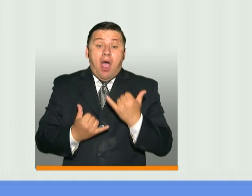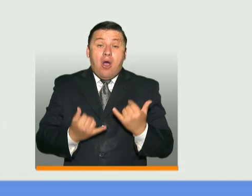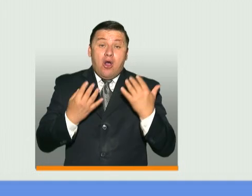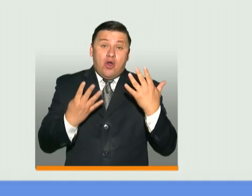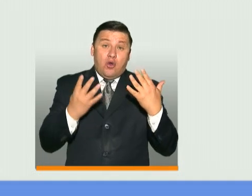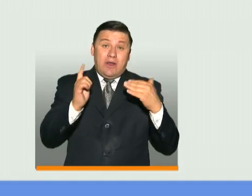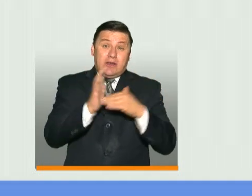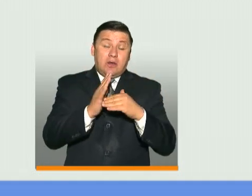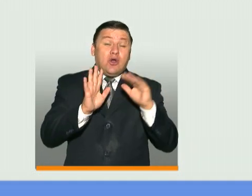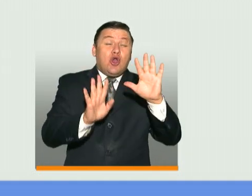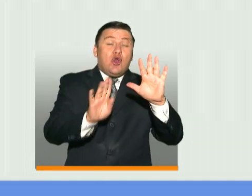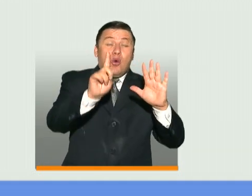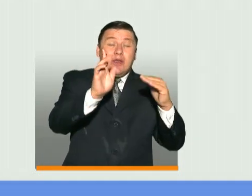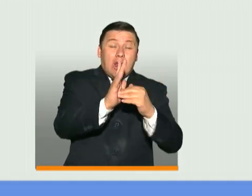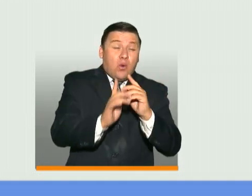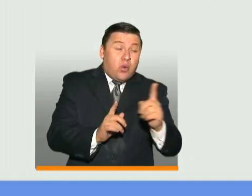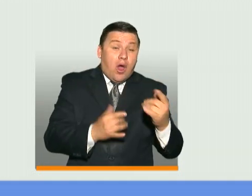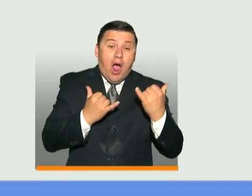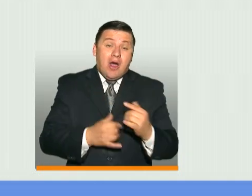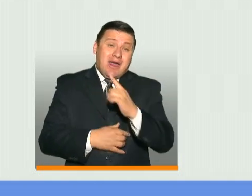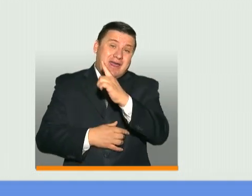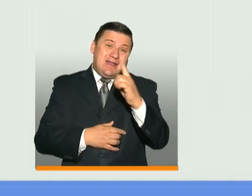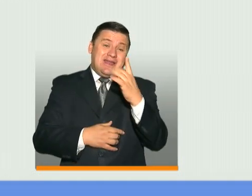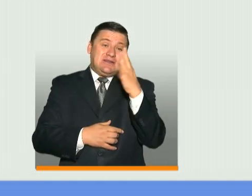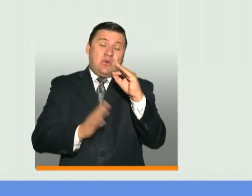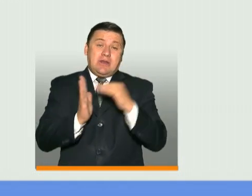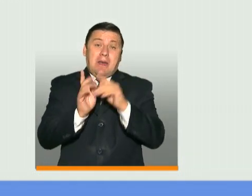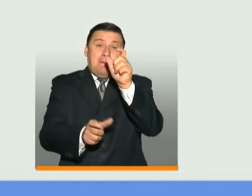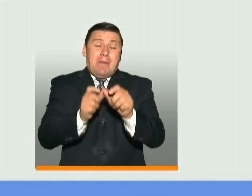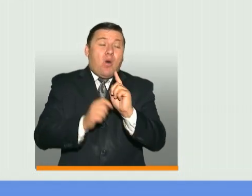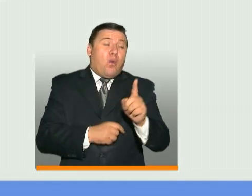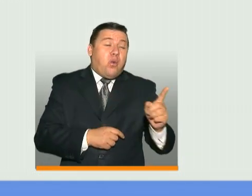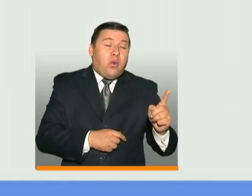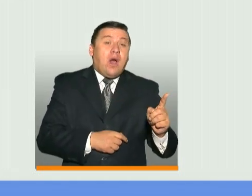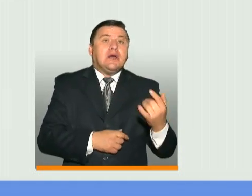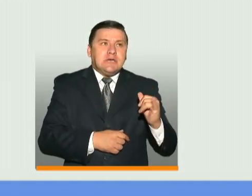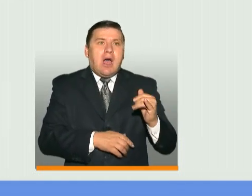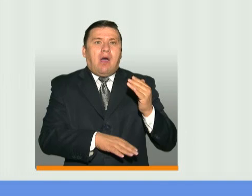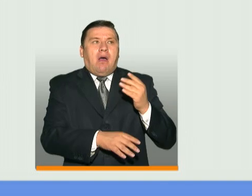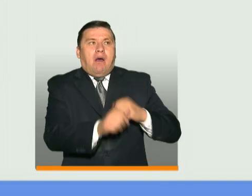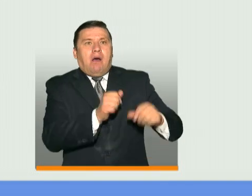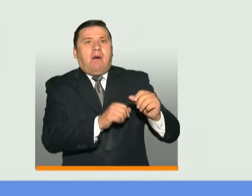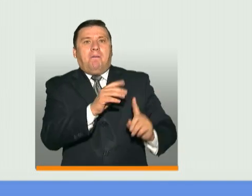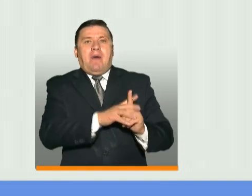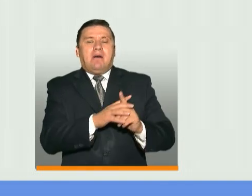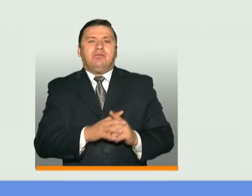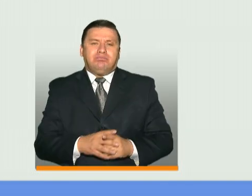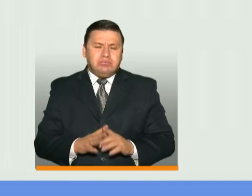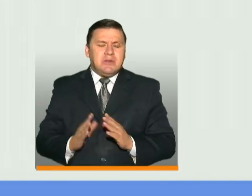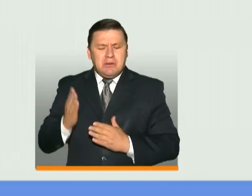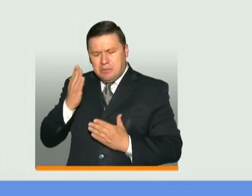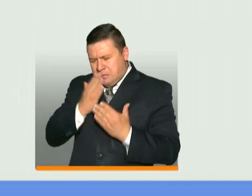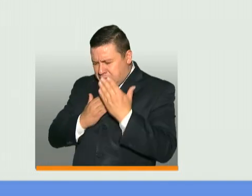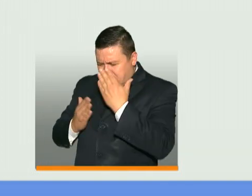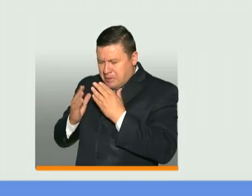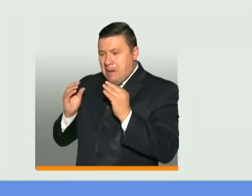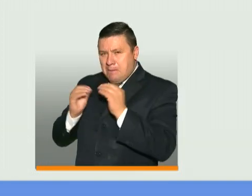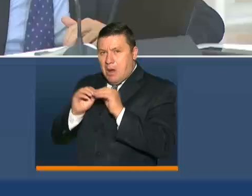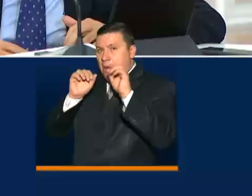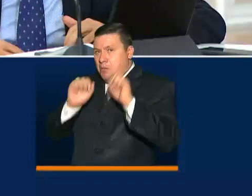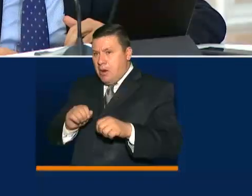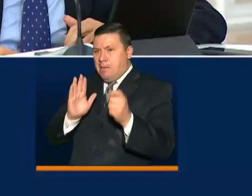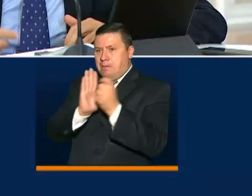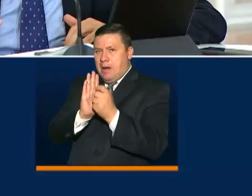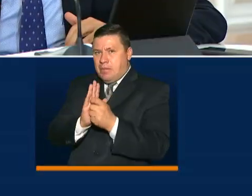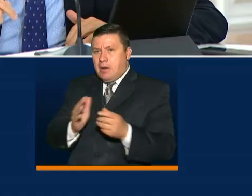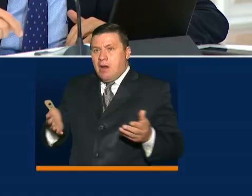91 mil beneficiarios a 150 mil personas y de esa manera, y estamos estudiando otras posibilidades,